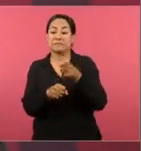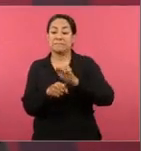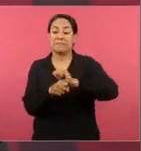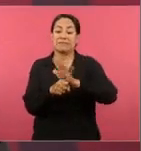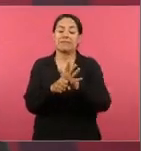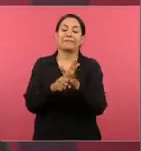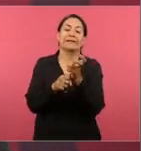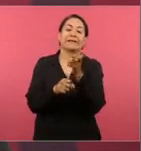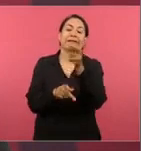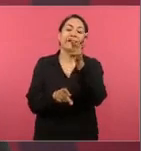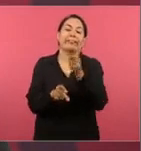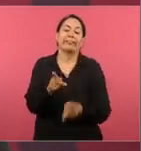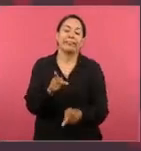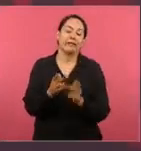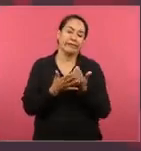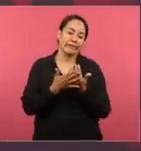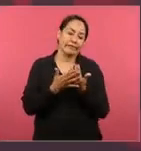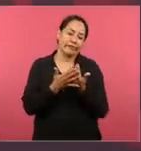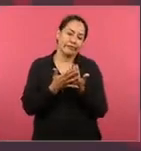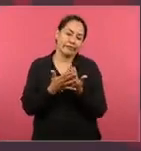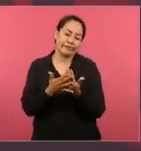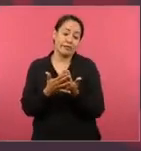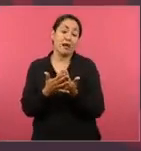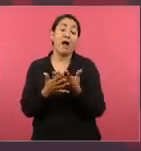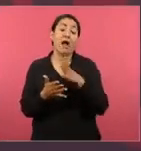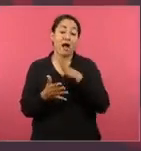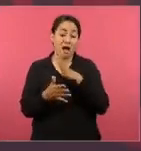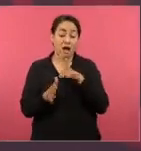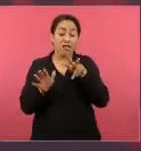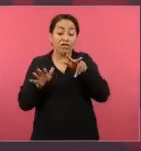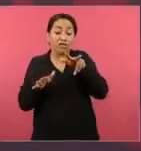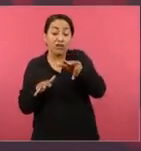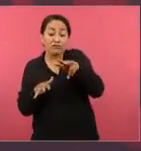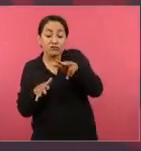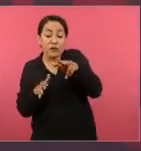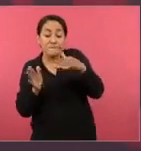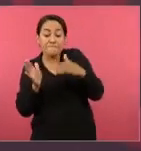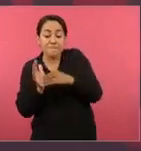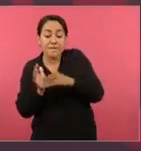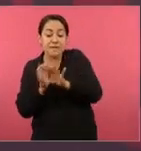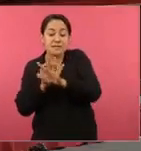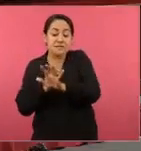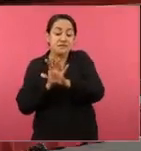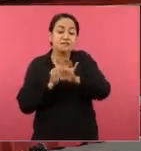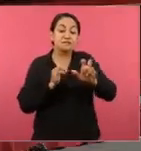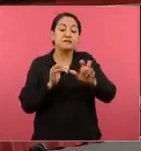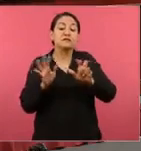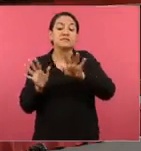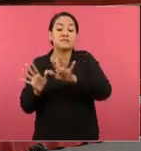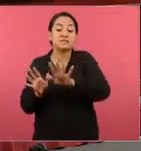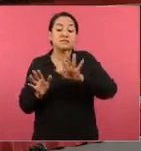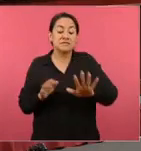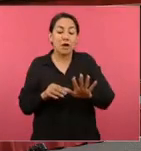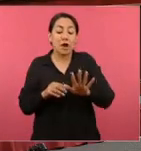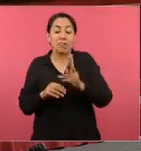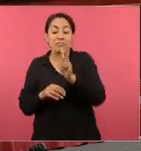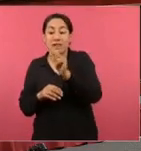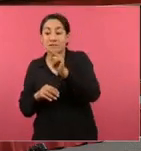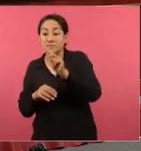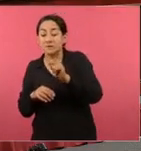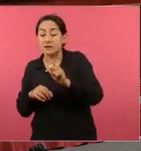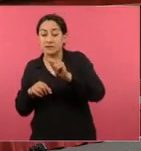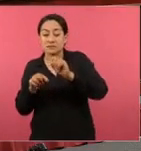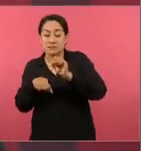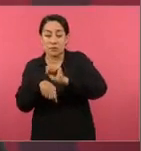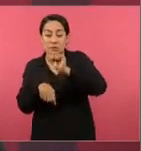digo, tenemos 18,855 telesecundarias en todo el país. edificios,